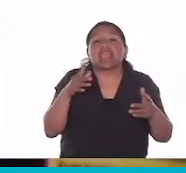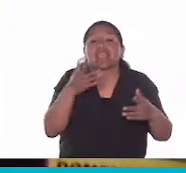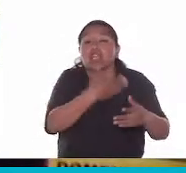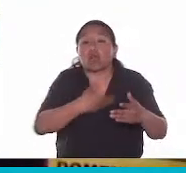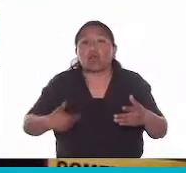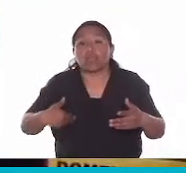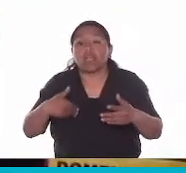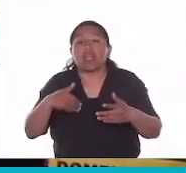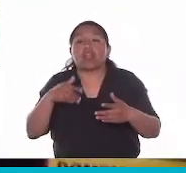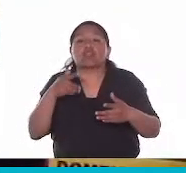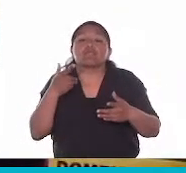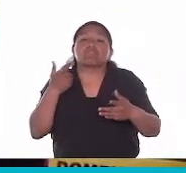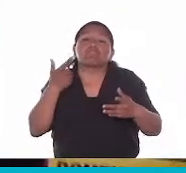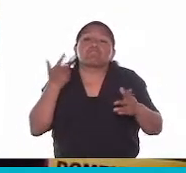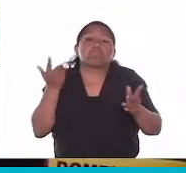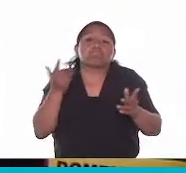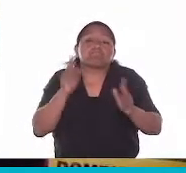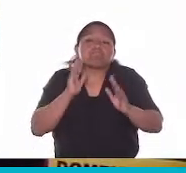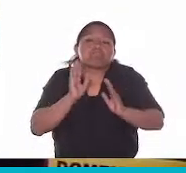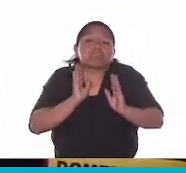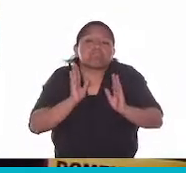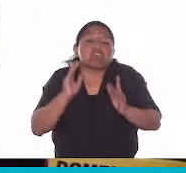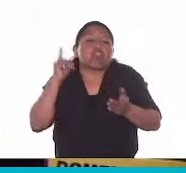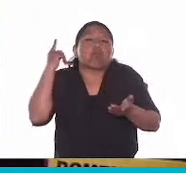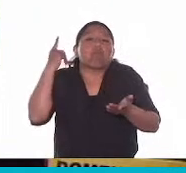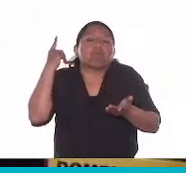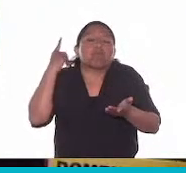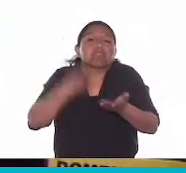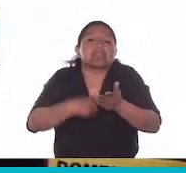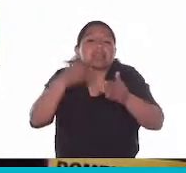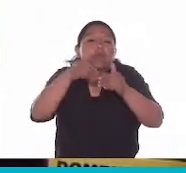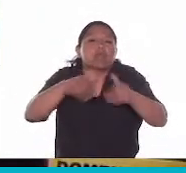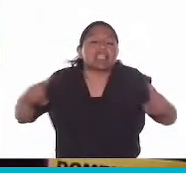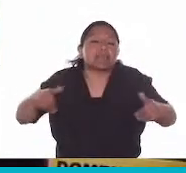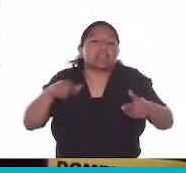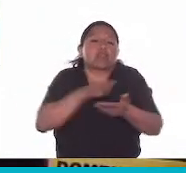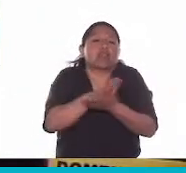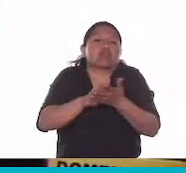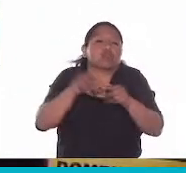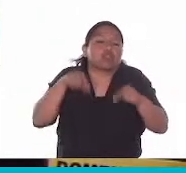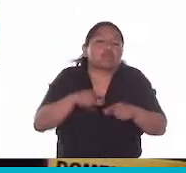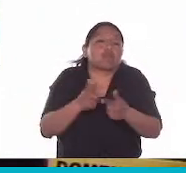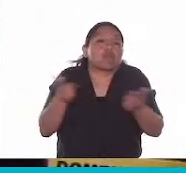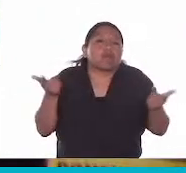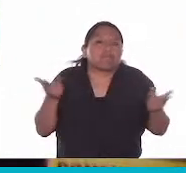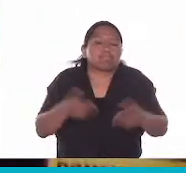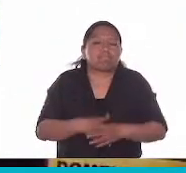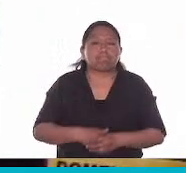nacional que por omisión no le ponen un límite y una solución a esto